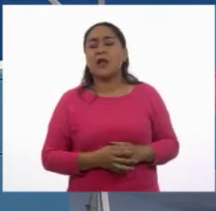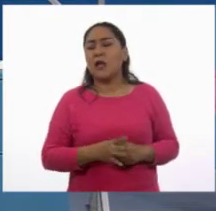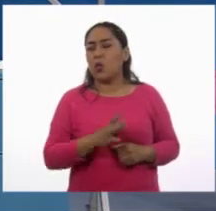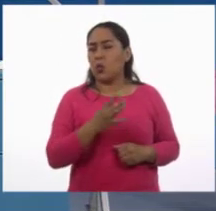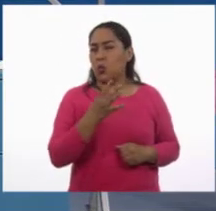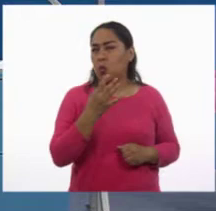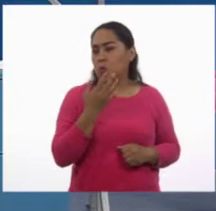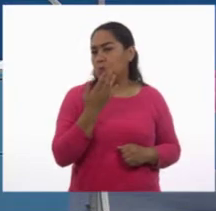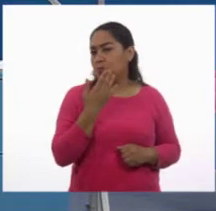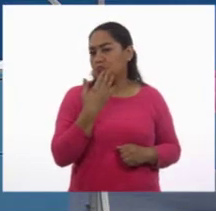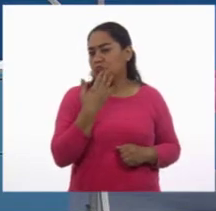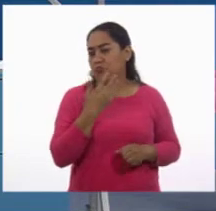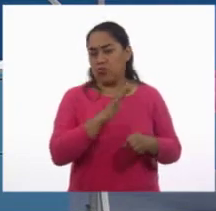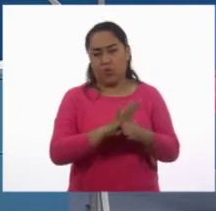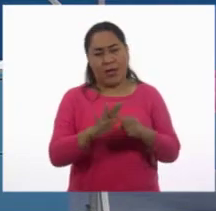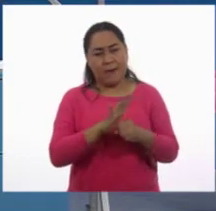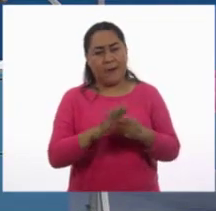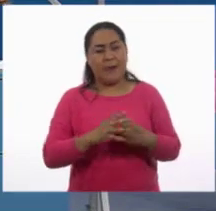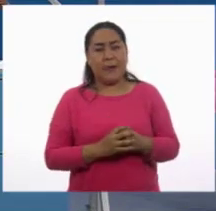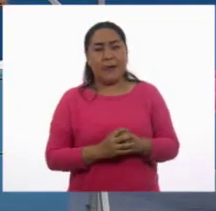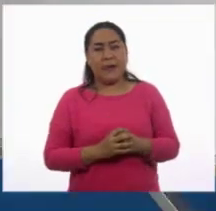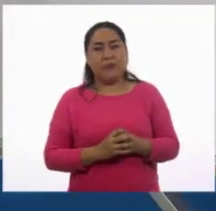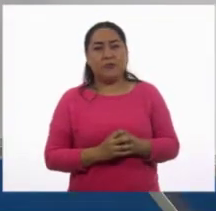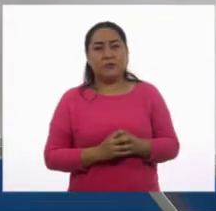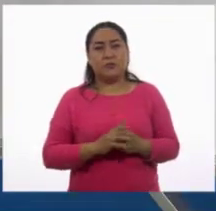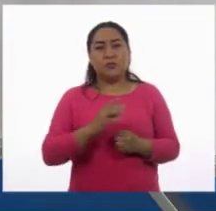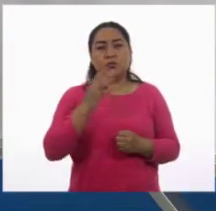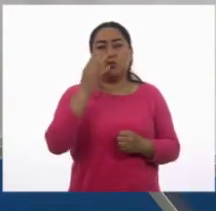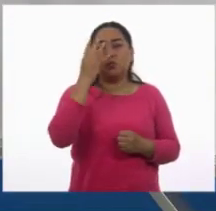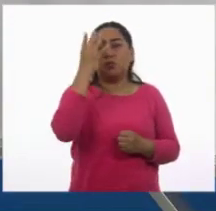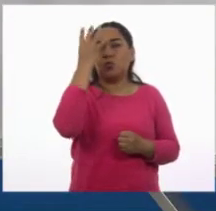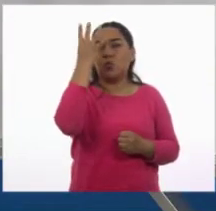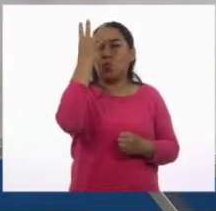4E. En el 4E.